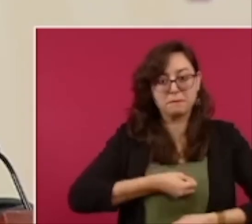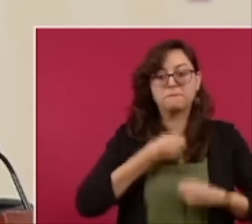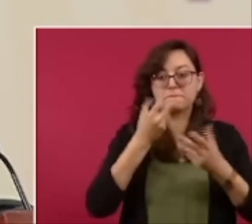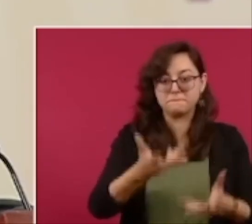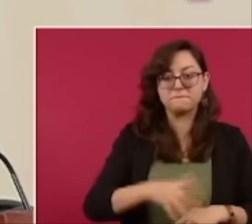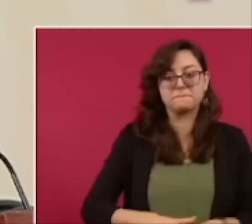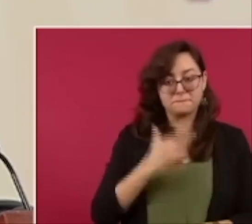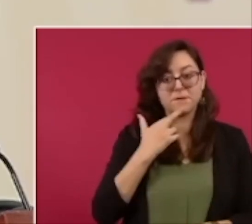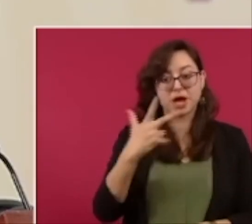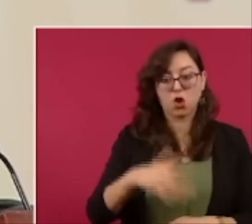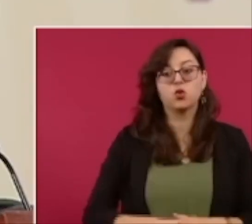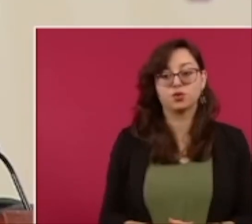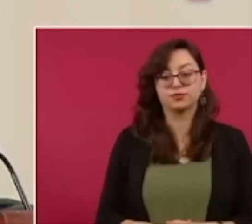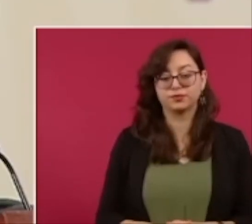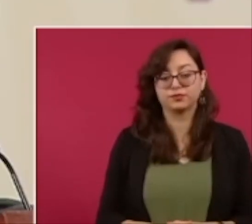porque viene desde